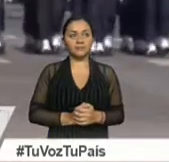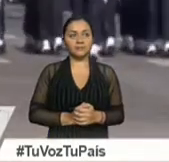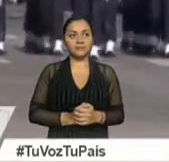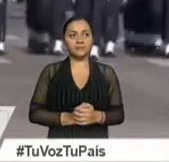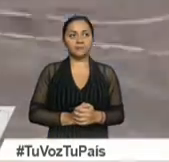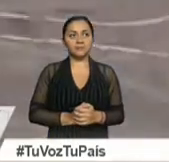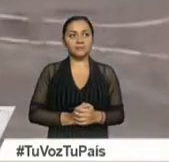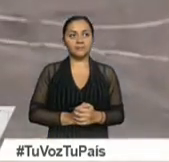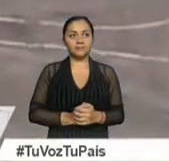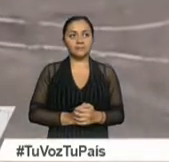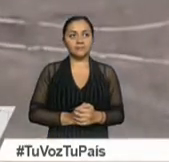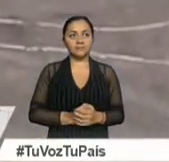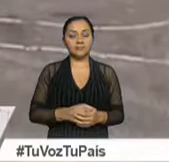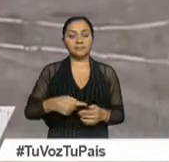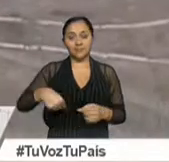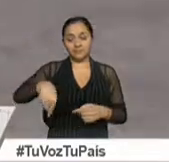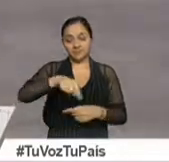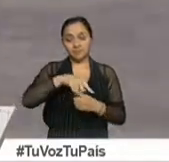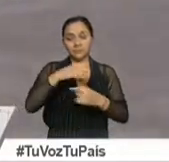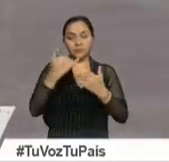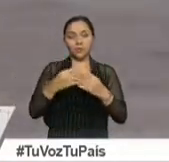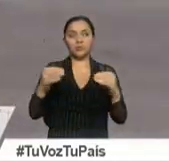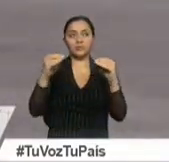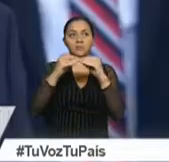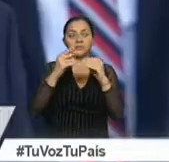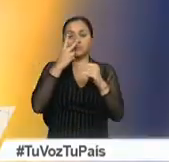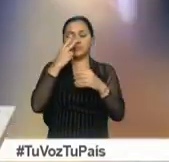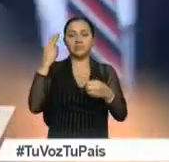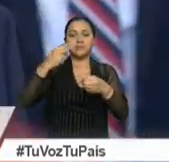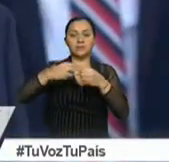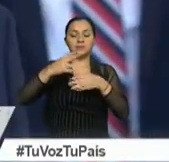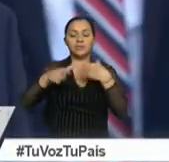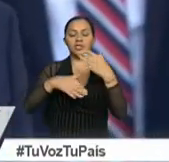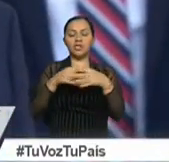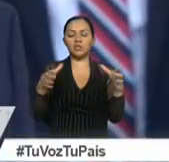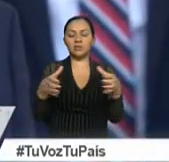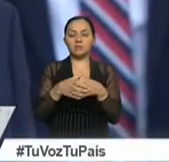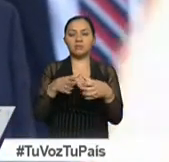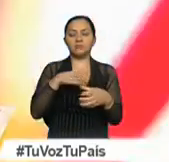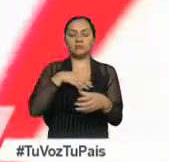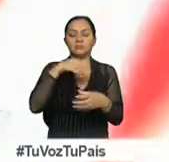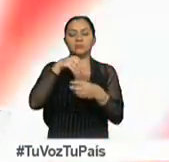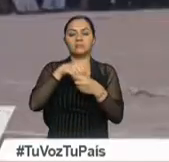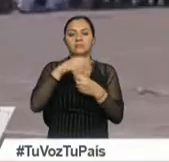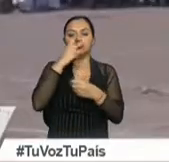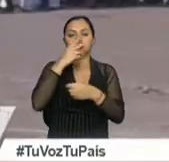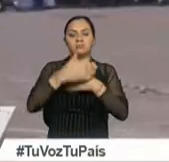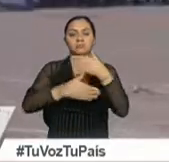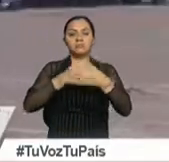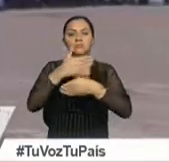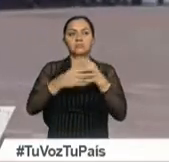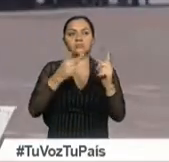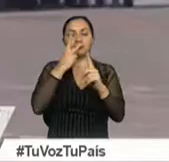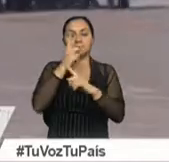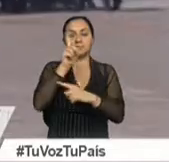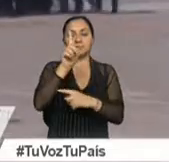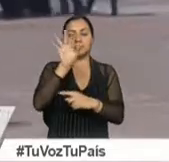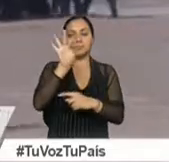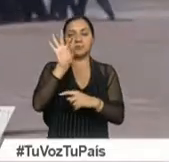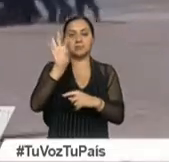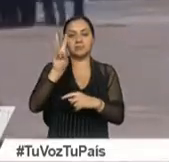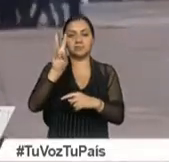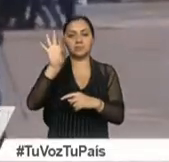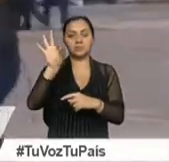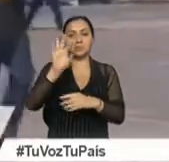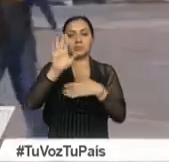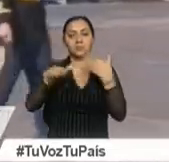Trump es el primer mandatario estadounidense que asiste a esta parada militar desde George Bush en 1989, en el bicentenario